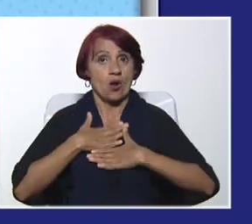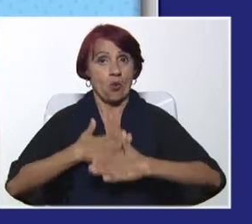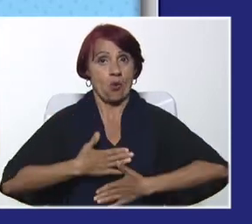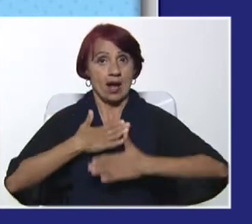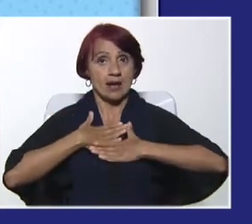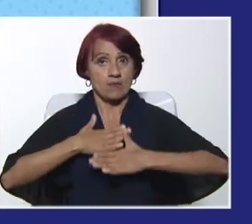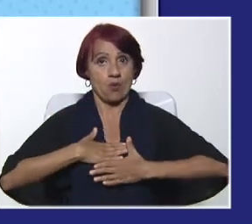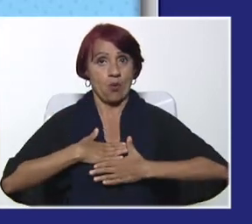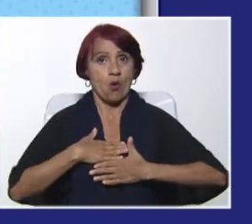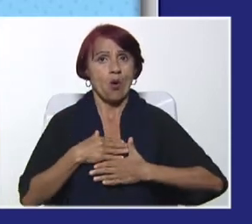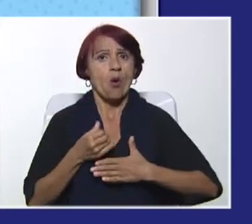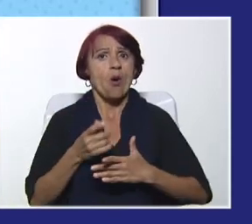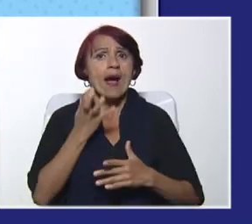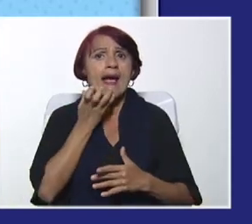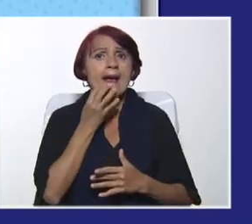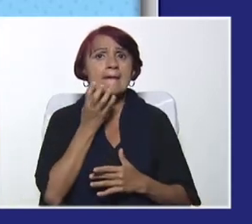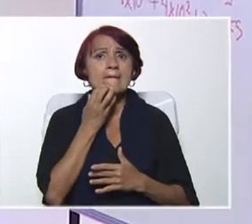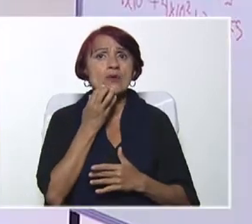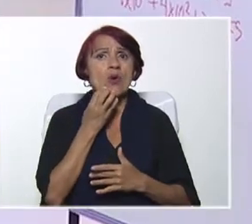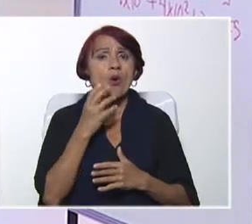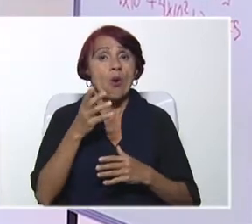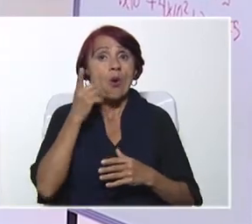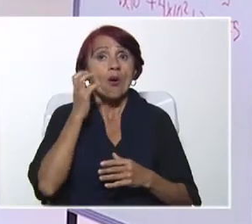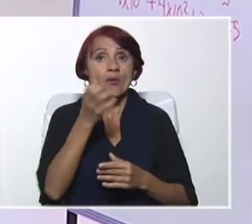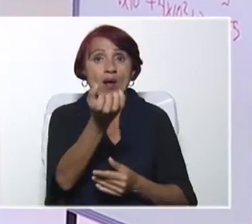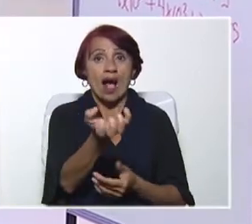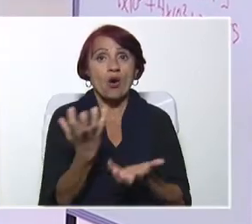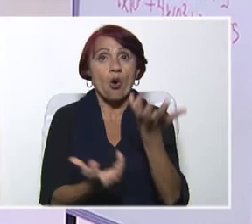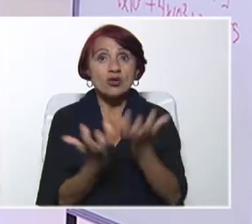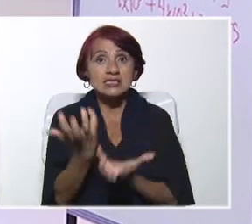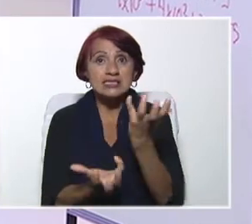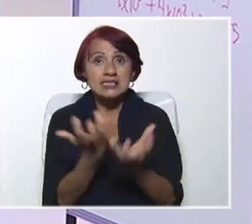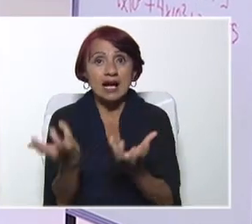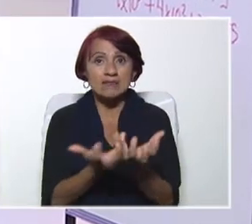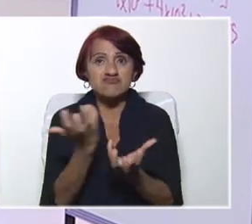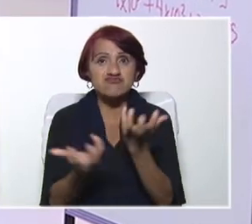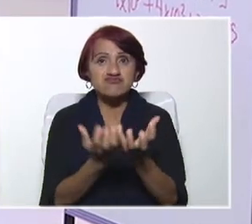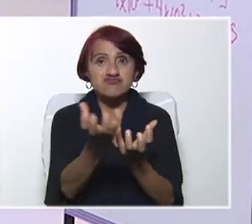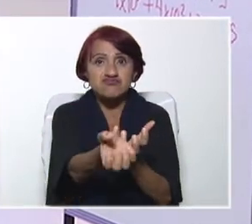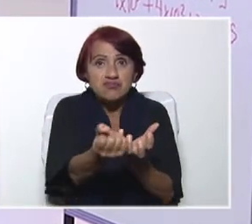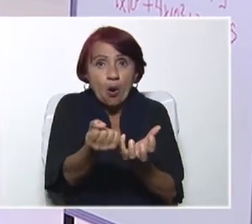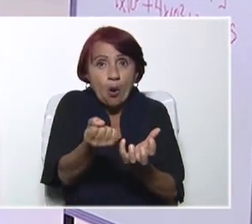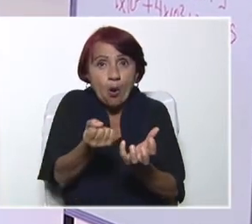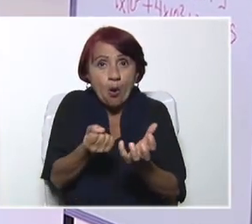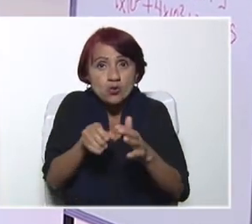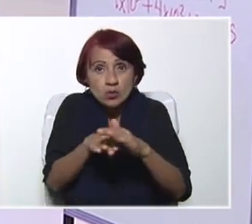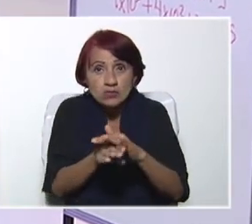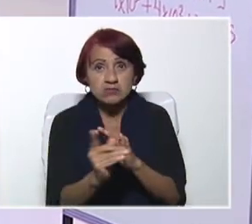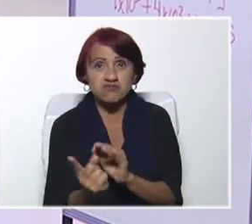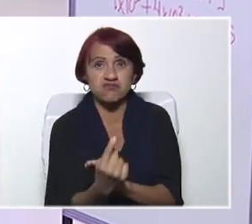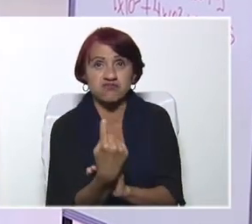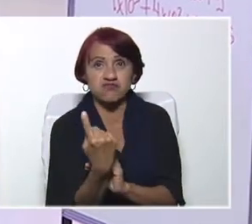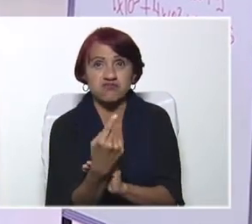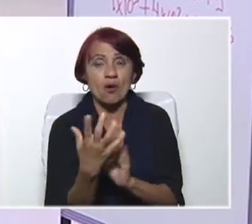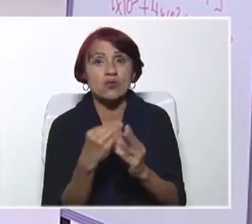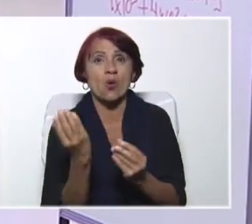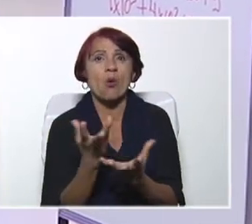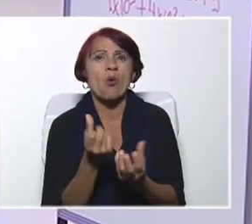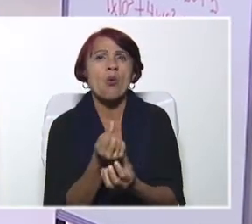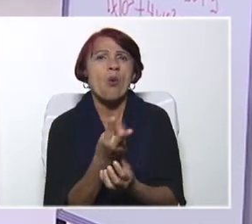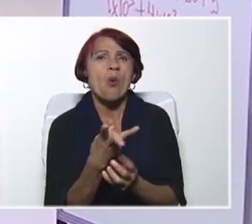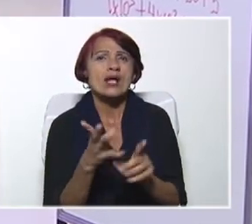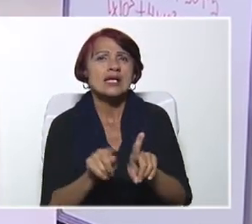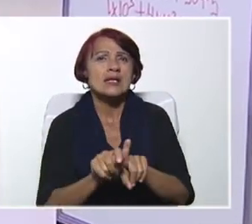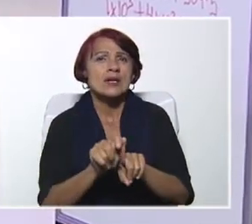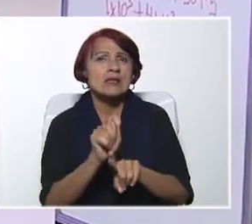Cuando decimos que un horno tiene alta temperatura, es que está caliente. Y cuando decimos